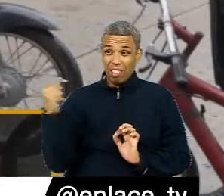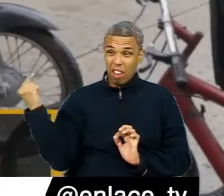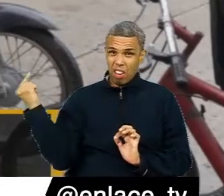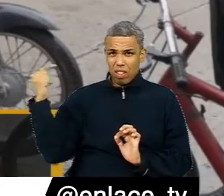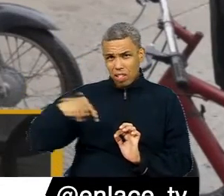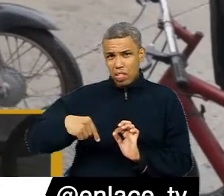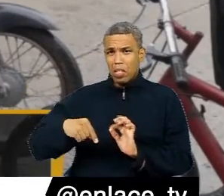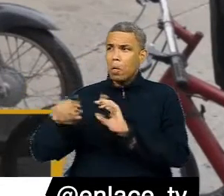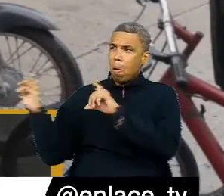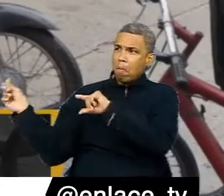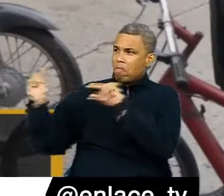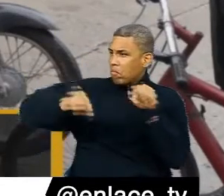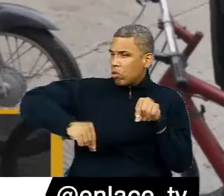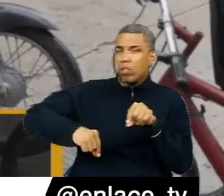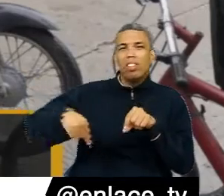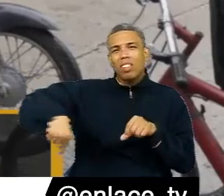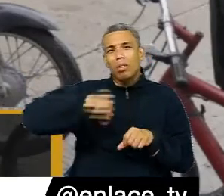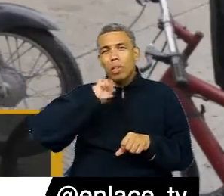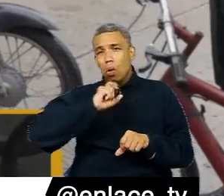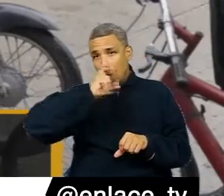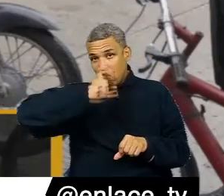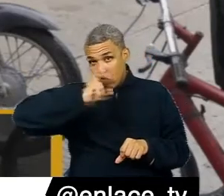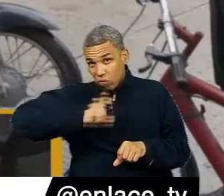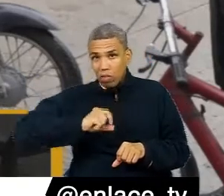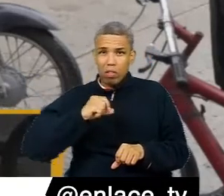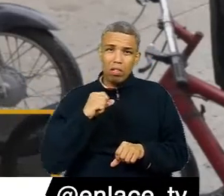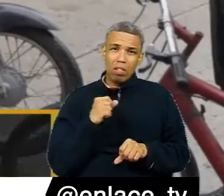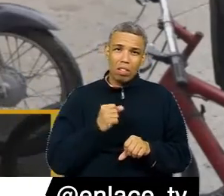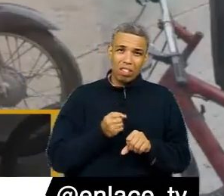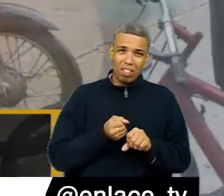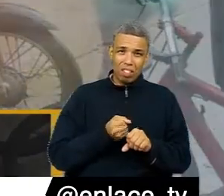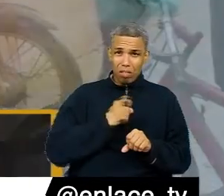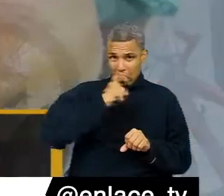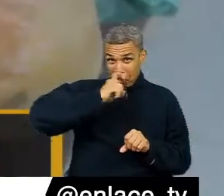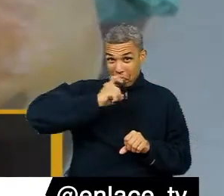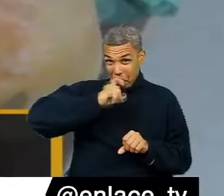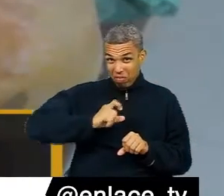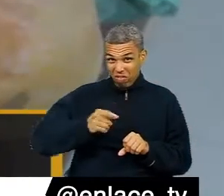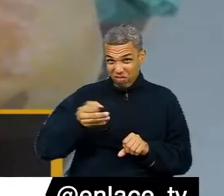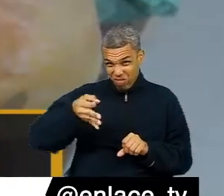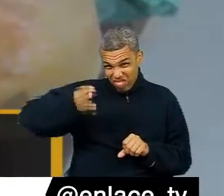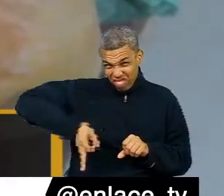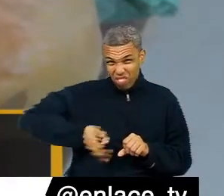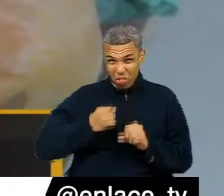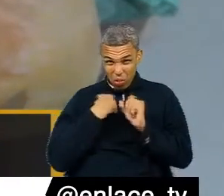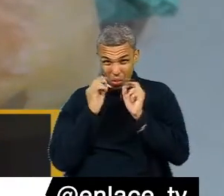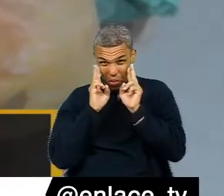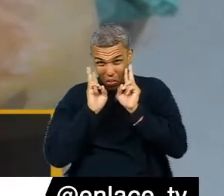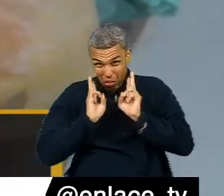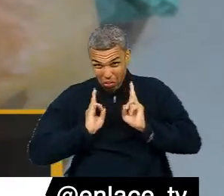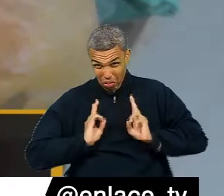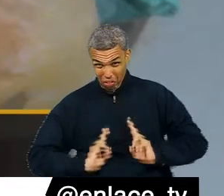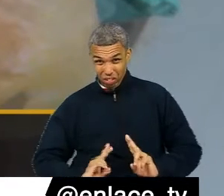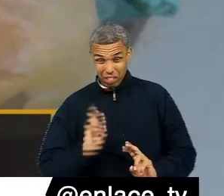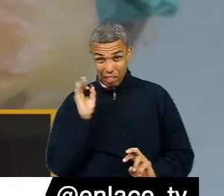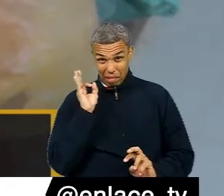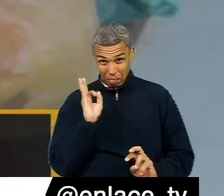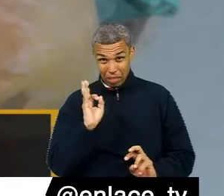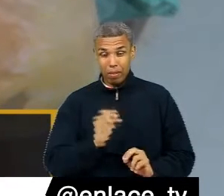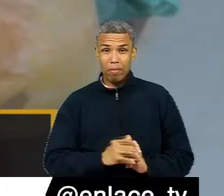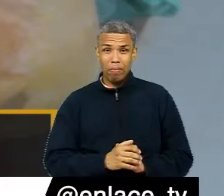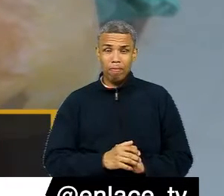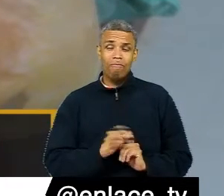el ingreso de cerdo, que no está dentro de las condiciones sanitarias acá para Barranca Bermeja. En